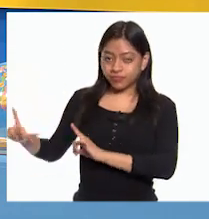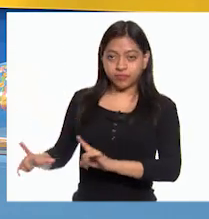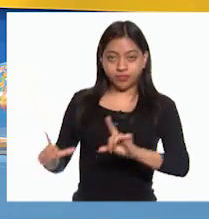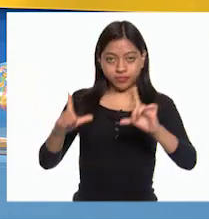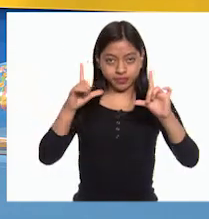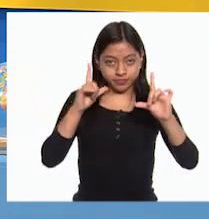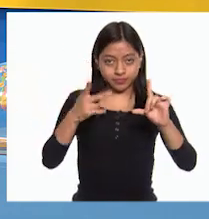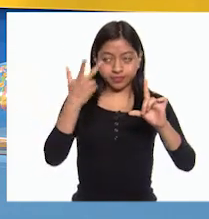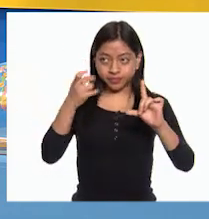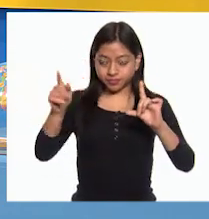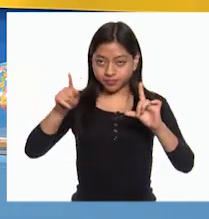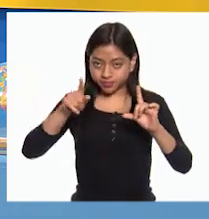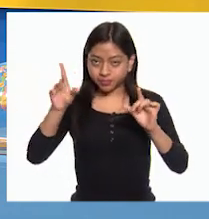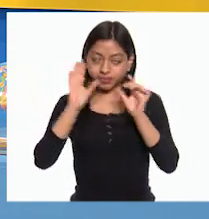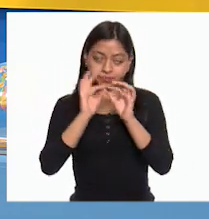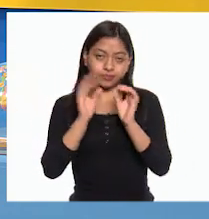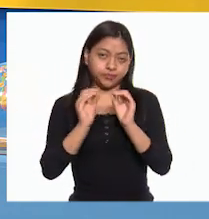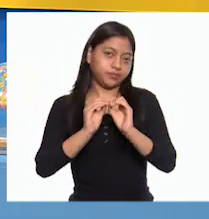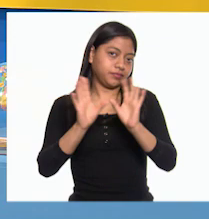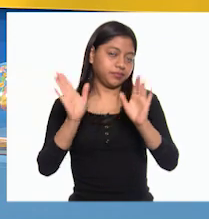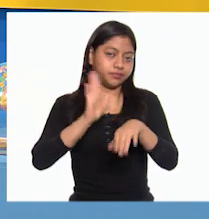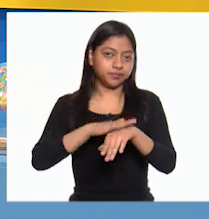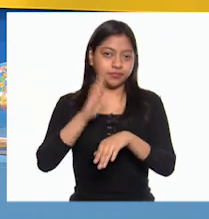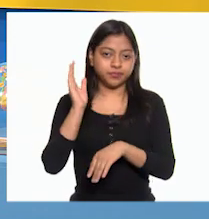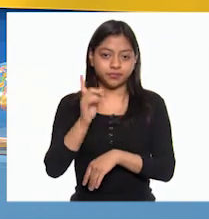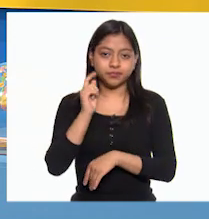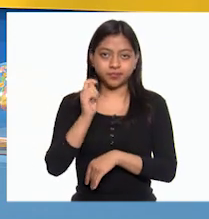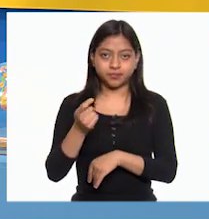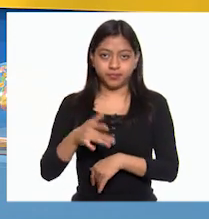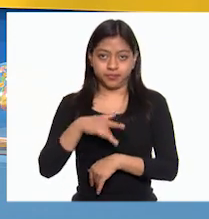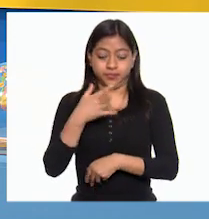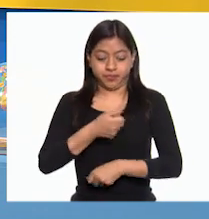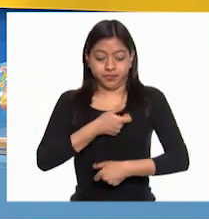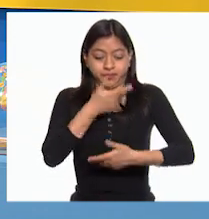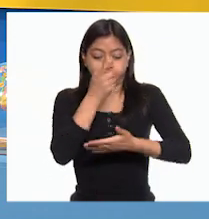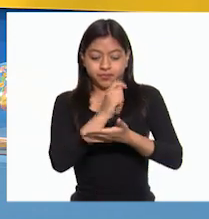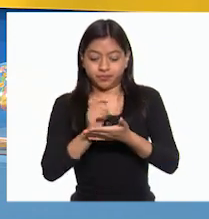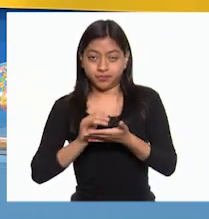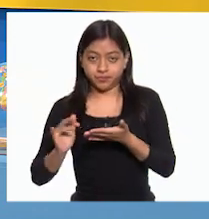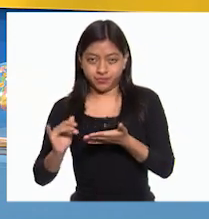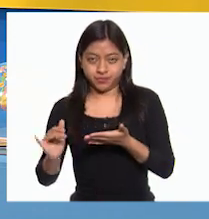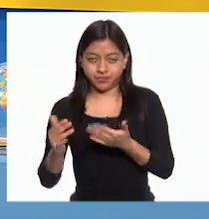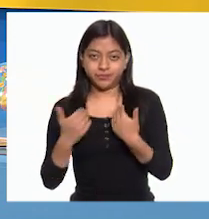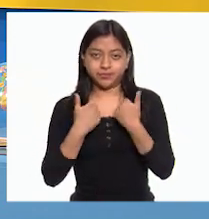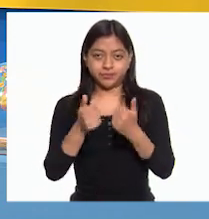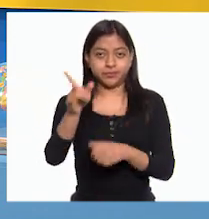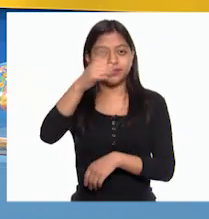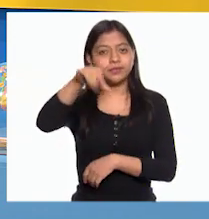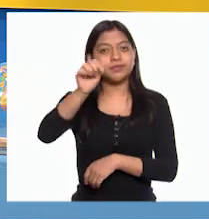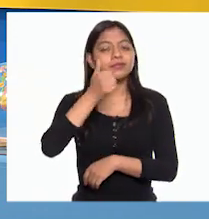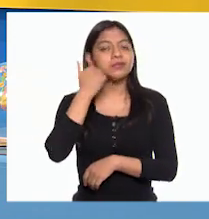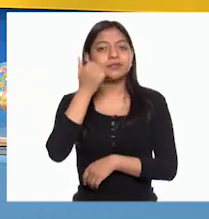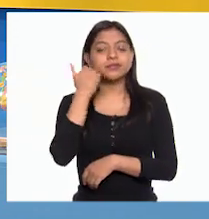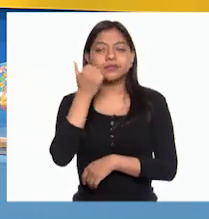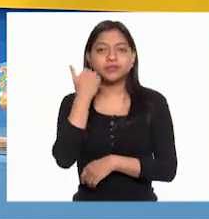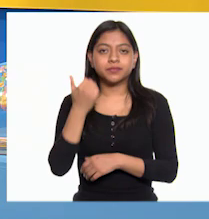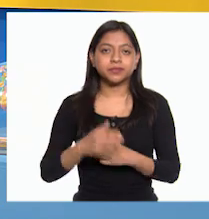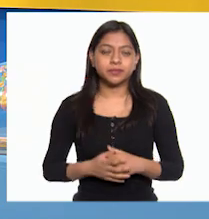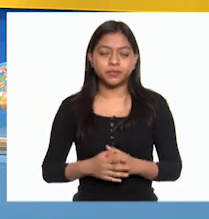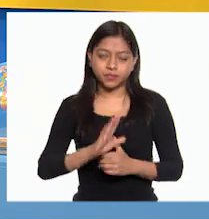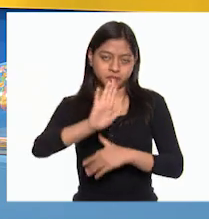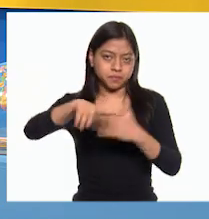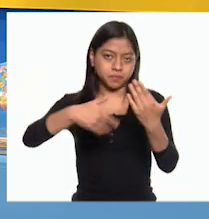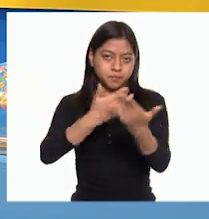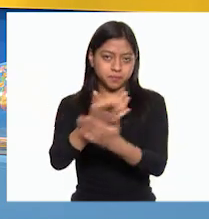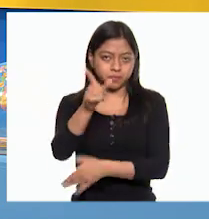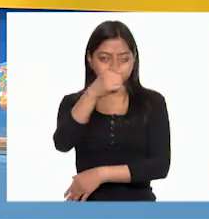la postura de Valéry ante la comprensión de la poesía? Ahora, estudiantes en casa, María, les propongo